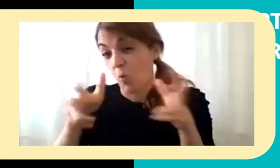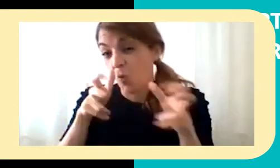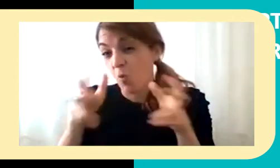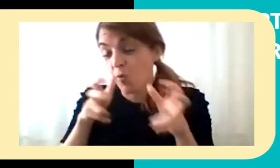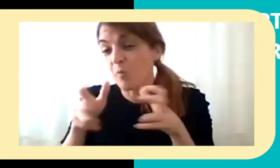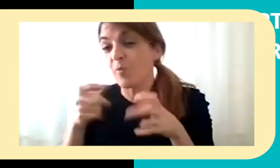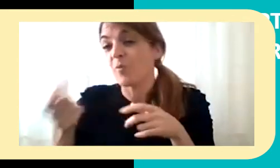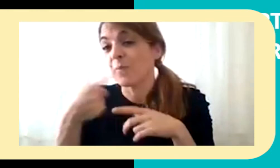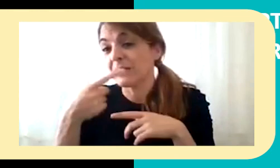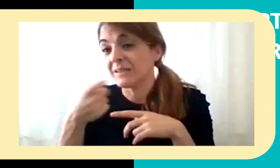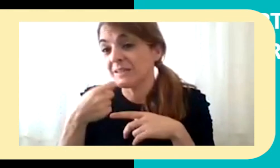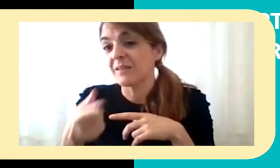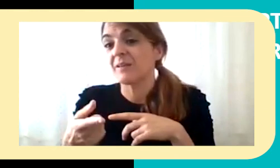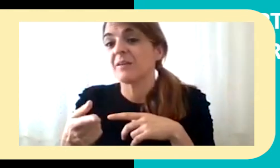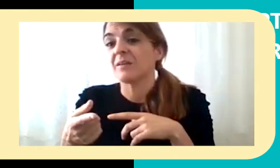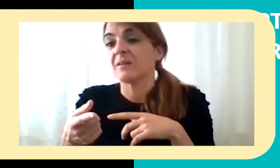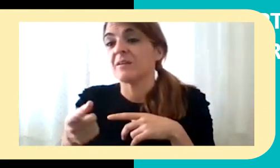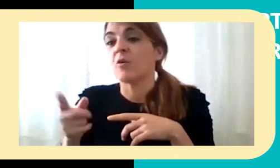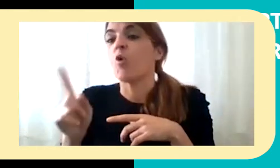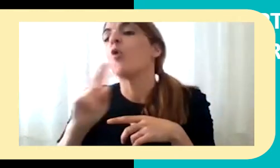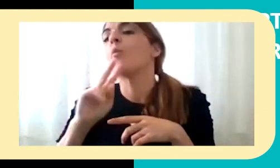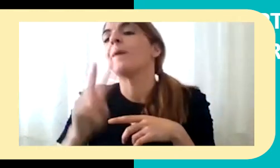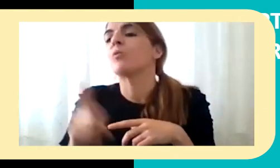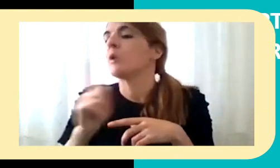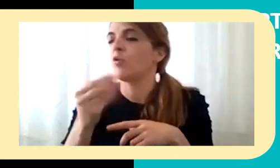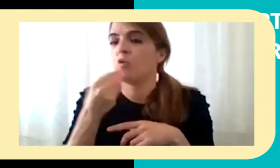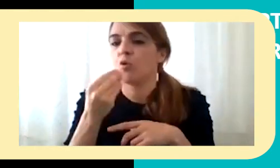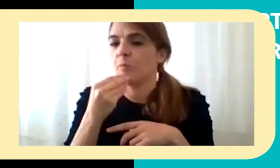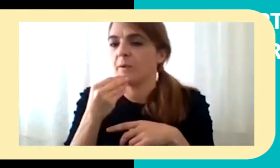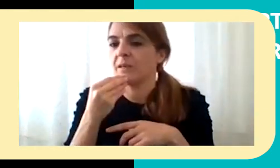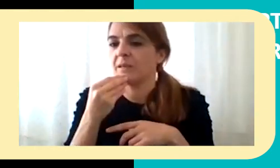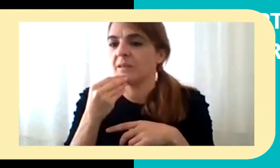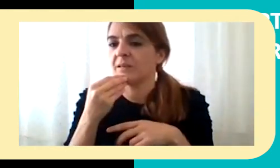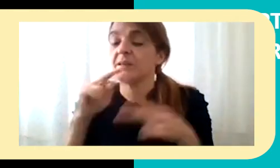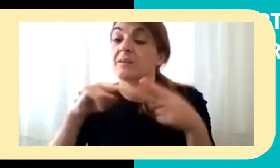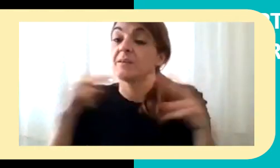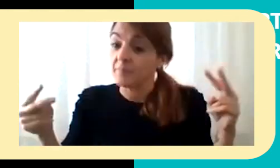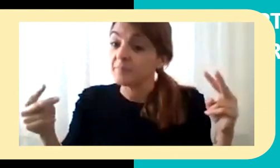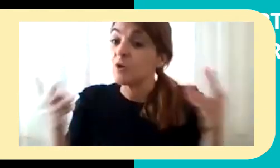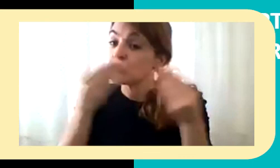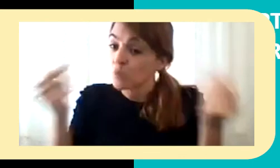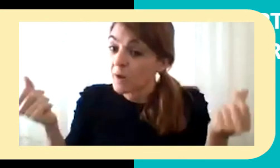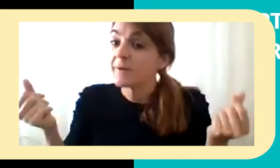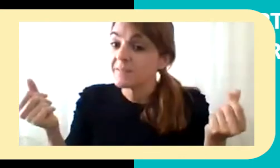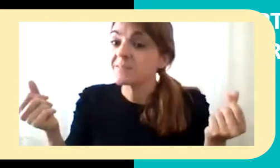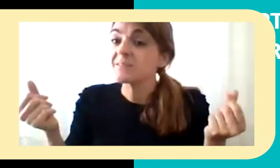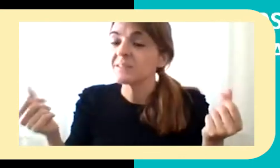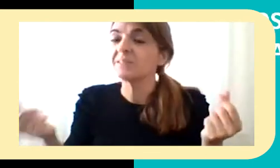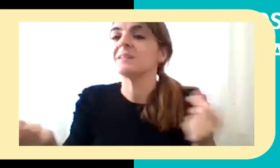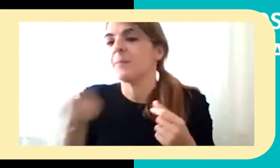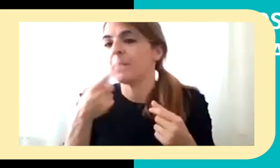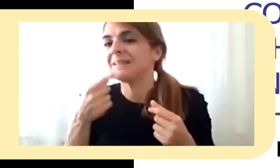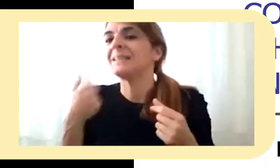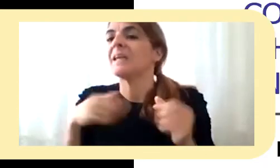no comer verdura. La verdura tiene estrógenos vegetales suaves, las pastillas ya están preparadas para penetrar